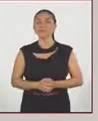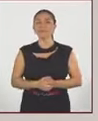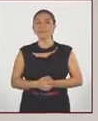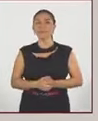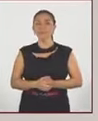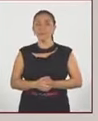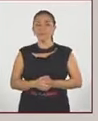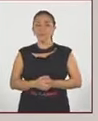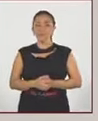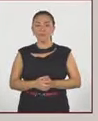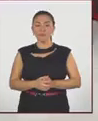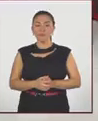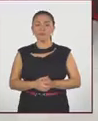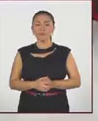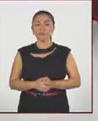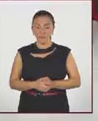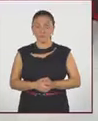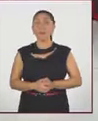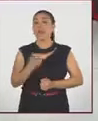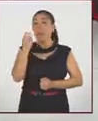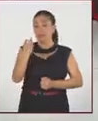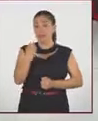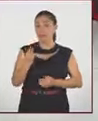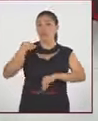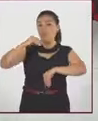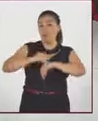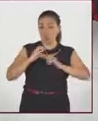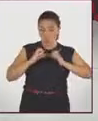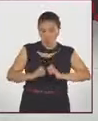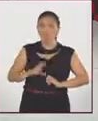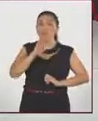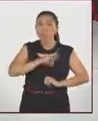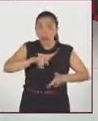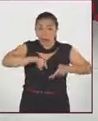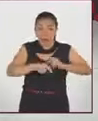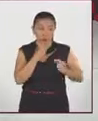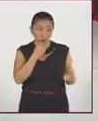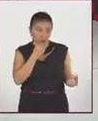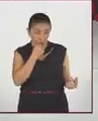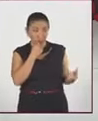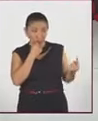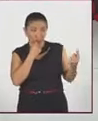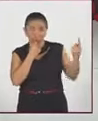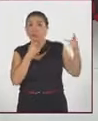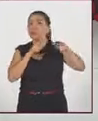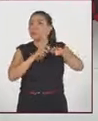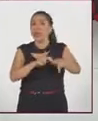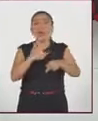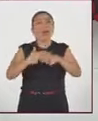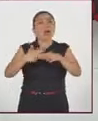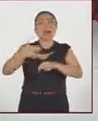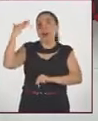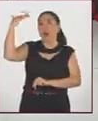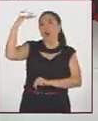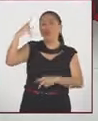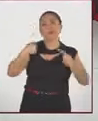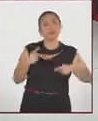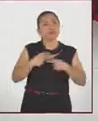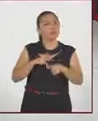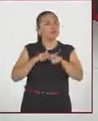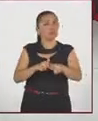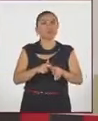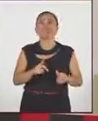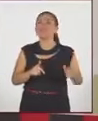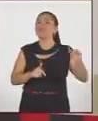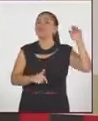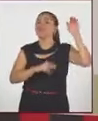les comentaba, las malas posturas que se adoptan en la infancia se perpetúan prácticamente hasta la edad adulta, ¿no? O sea, realmente